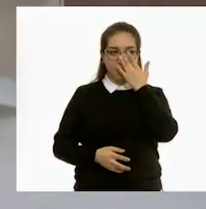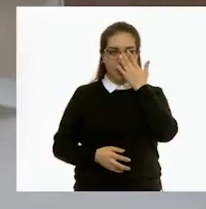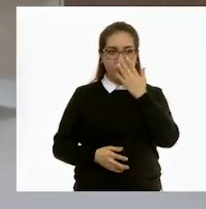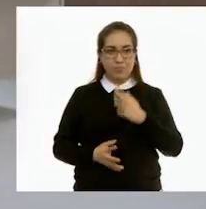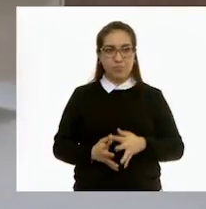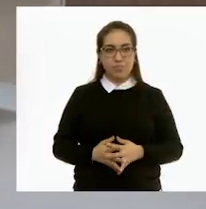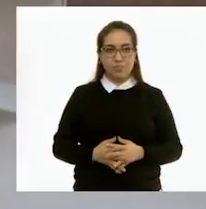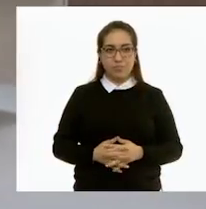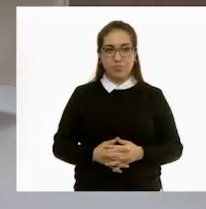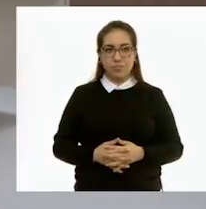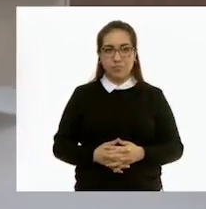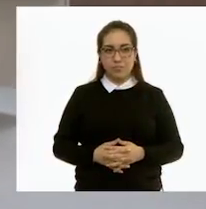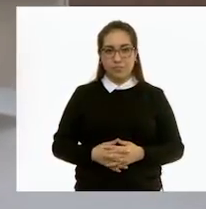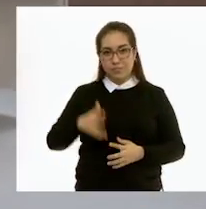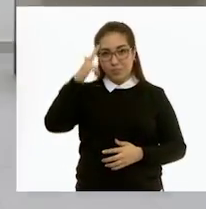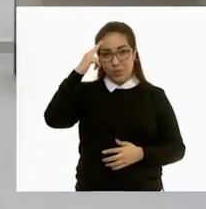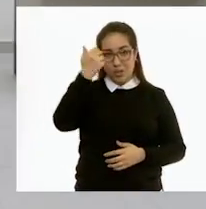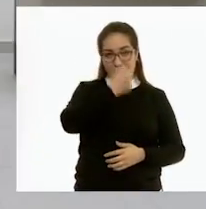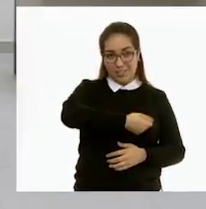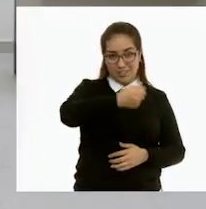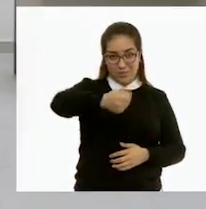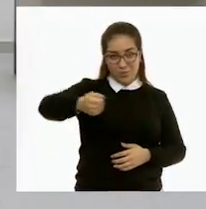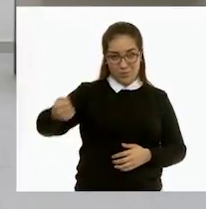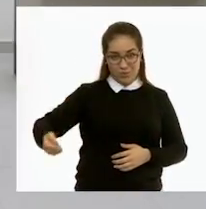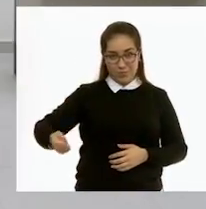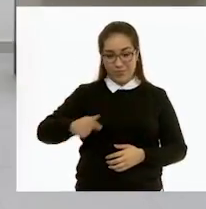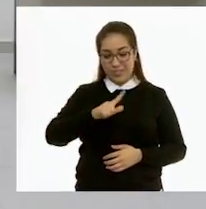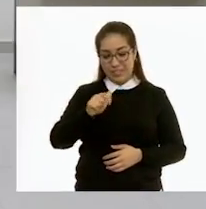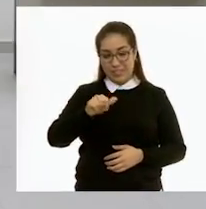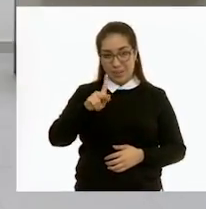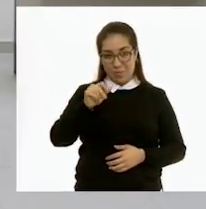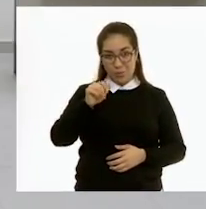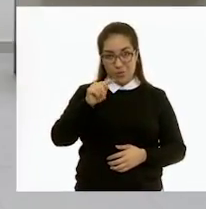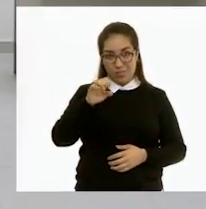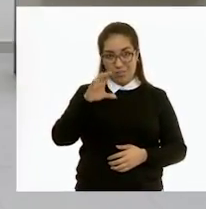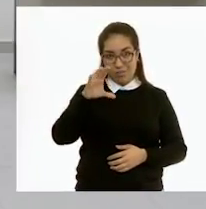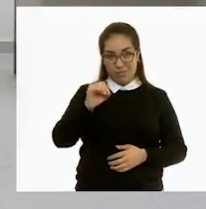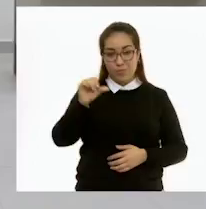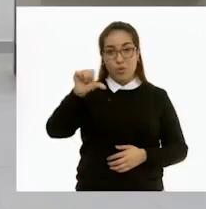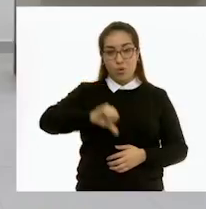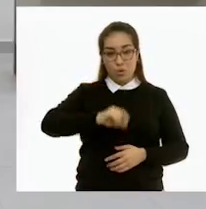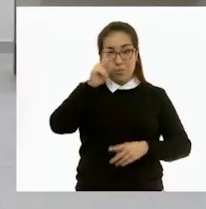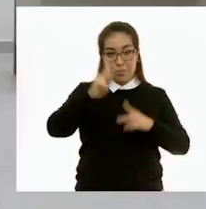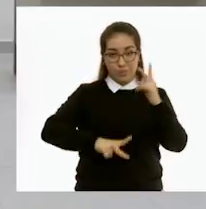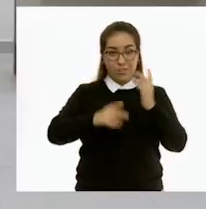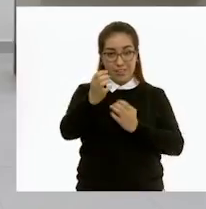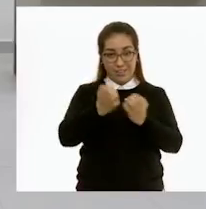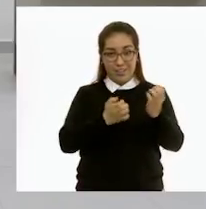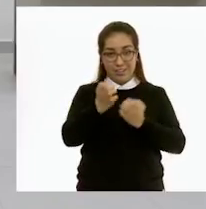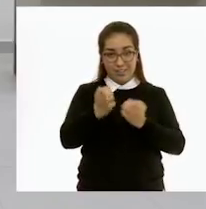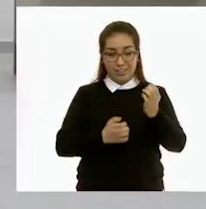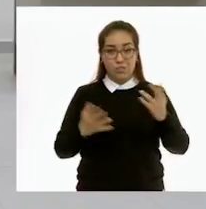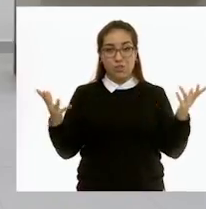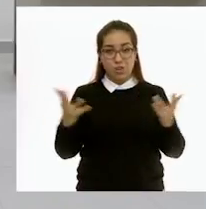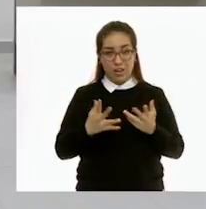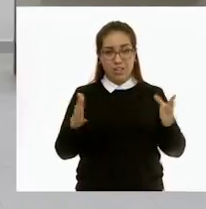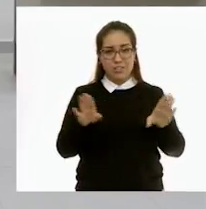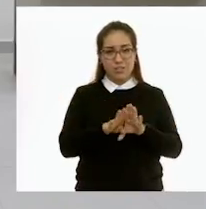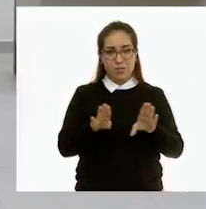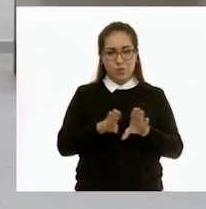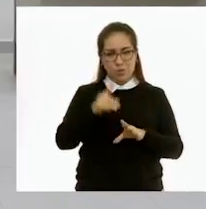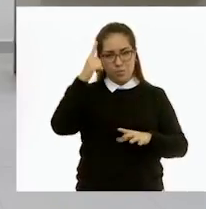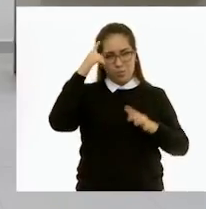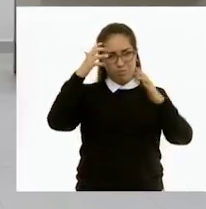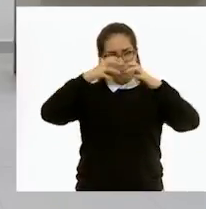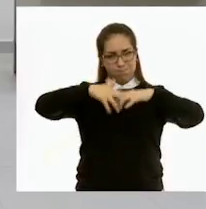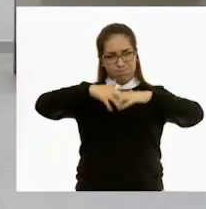Padiushi. Saludo de zapoteco. Hola, en esta pausa activa vamos a reforzar la lateralidad de nuestros